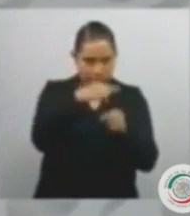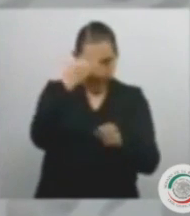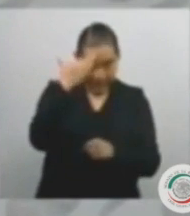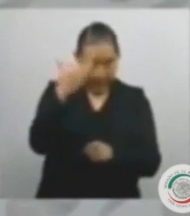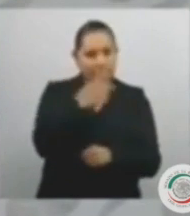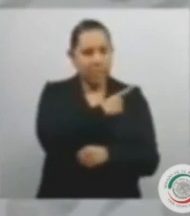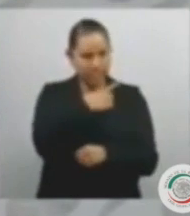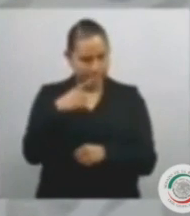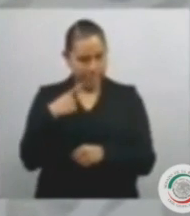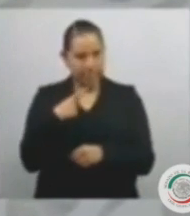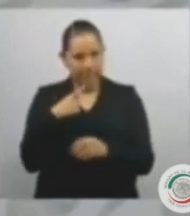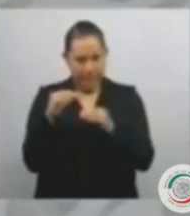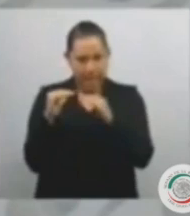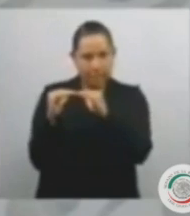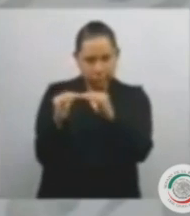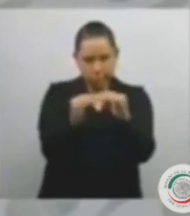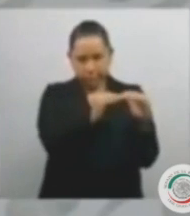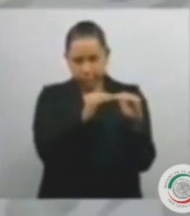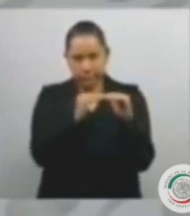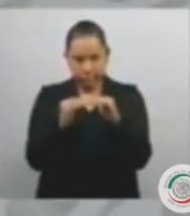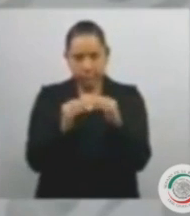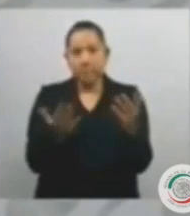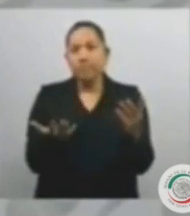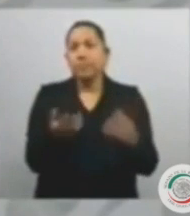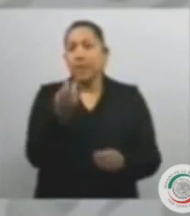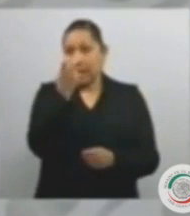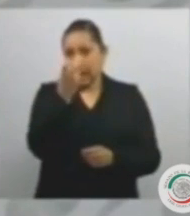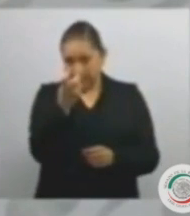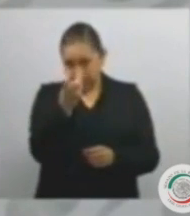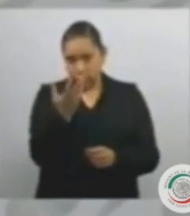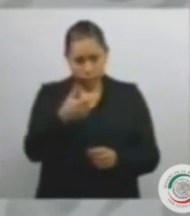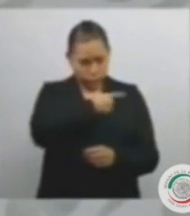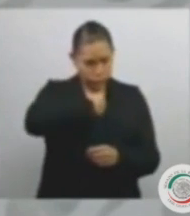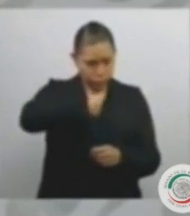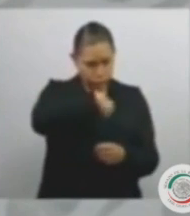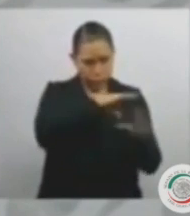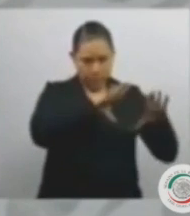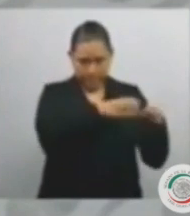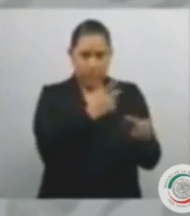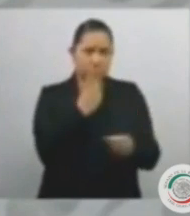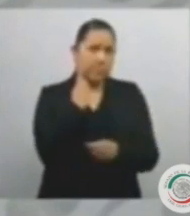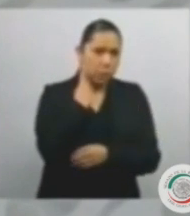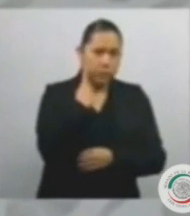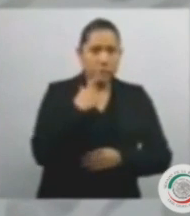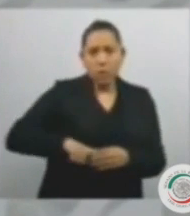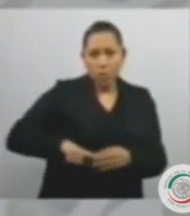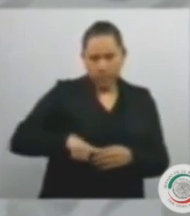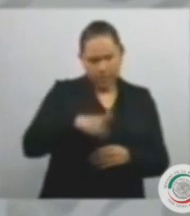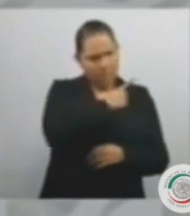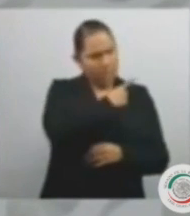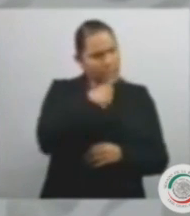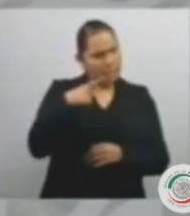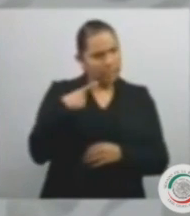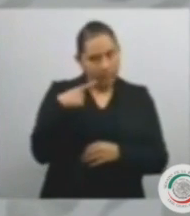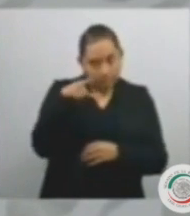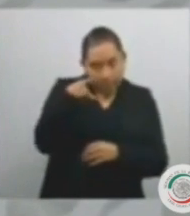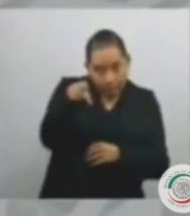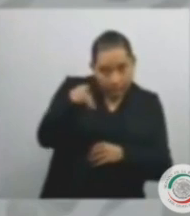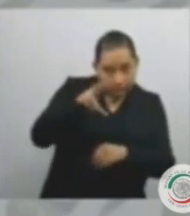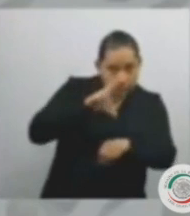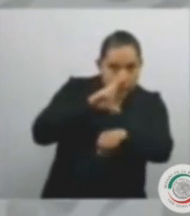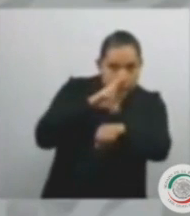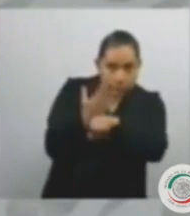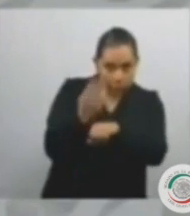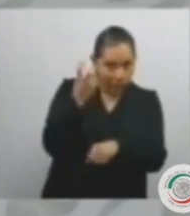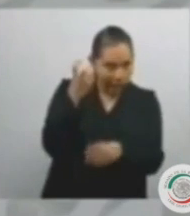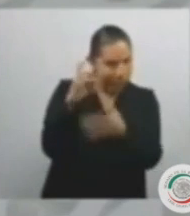electorales. Todos los actores políticos estamos obligados a conducirnos bajo esa premisa. Y desde luego,